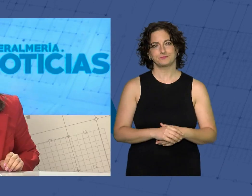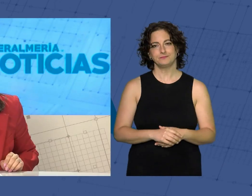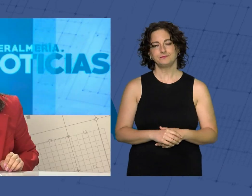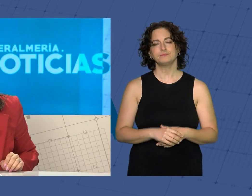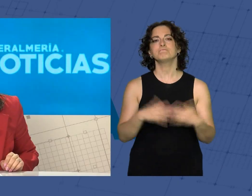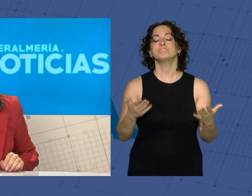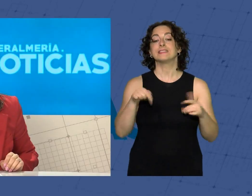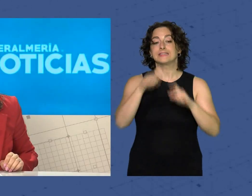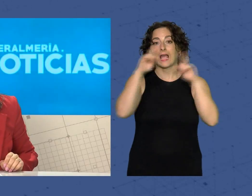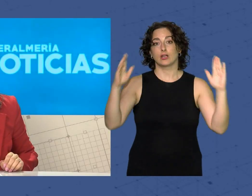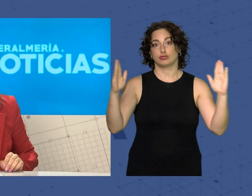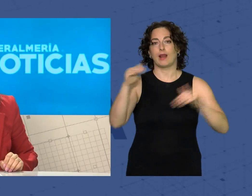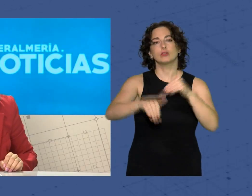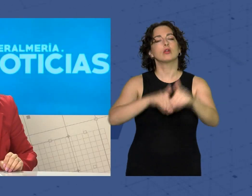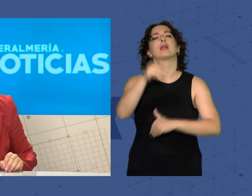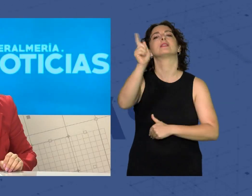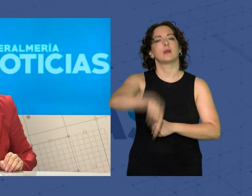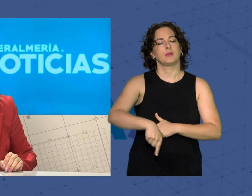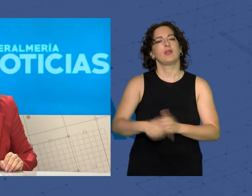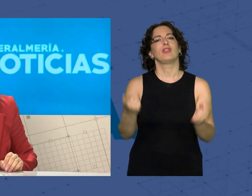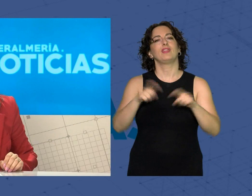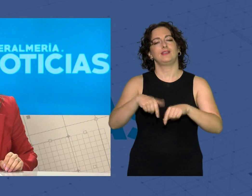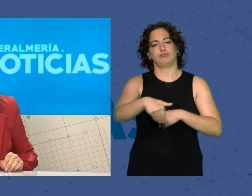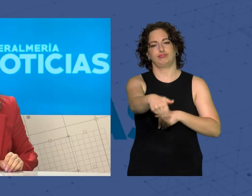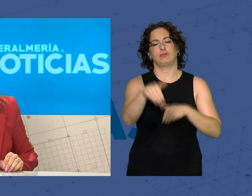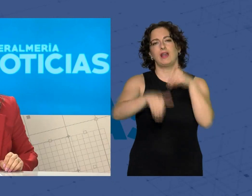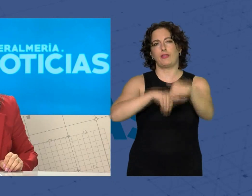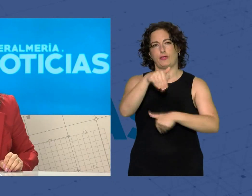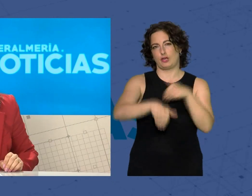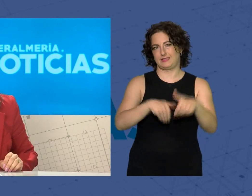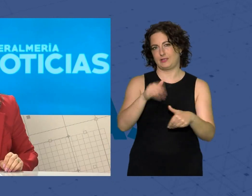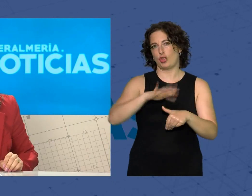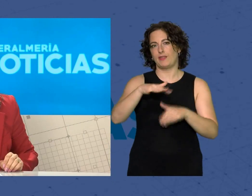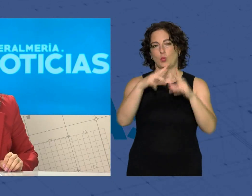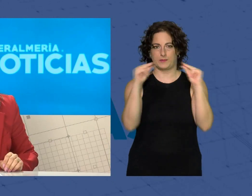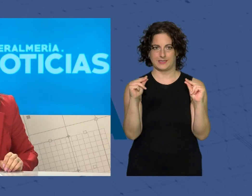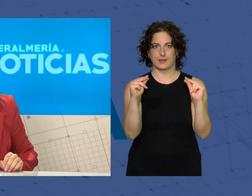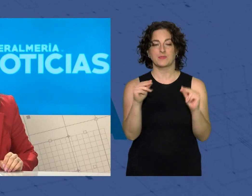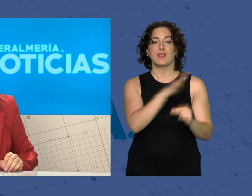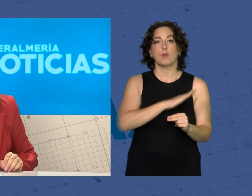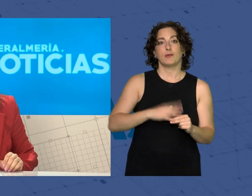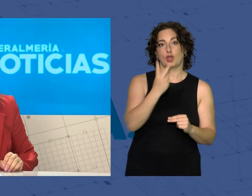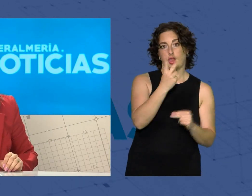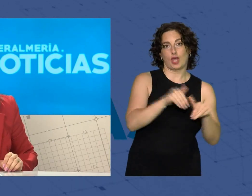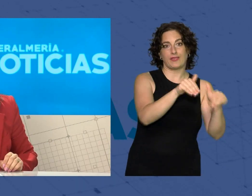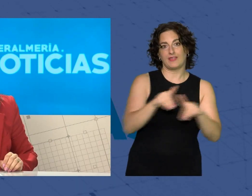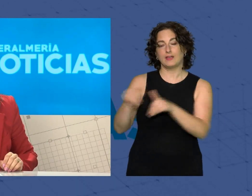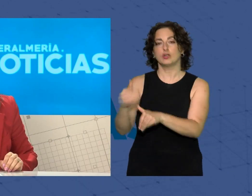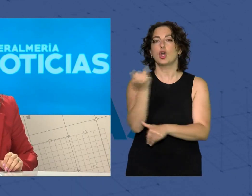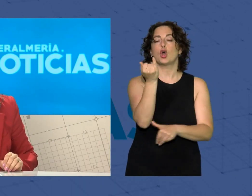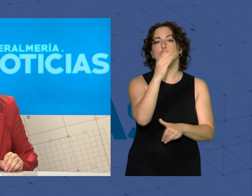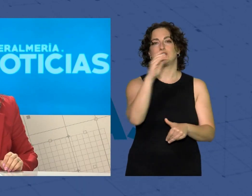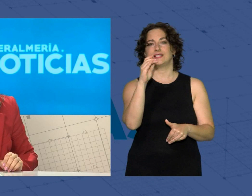En este año electoral también toca cita con las urnas en la Universidad de Almería, de momento con dos candidatos a rector, José